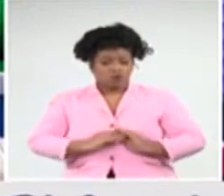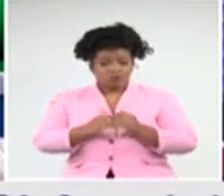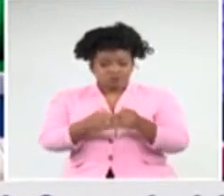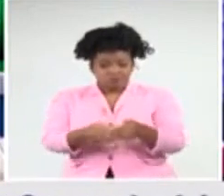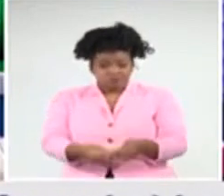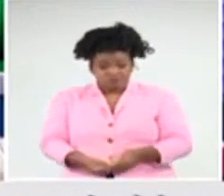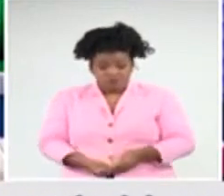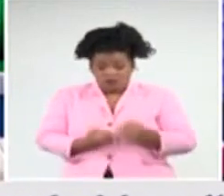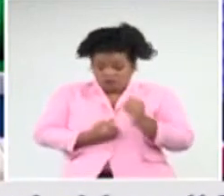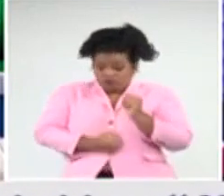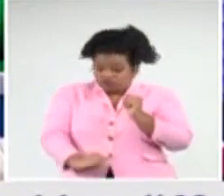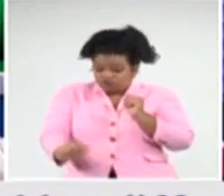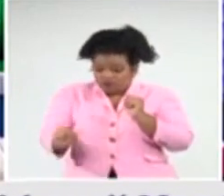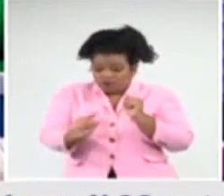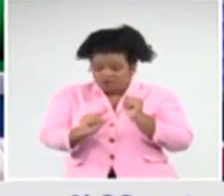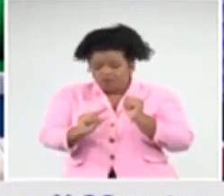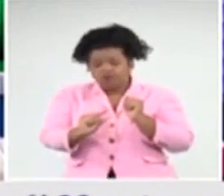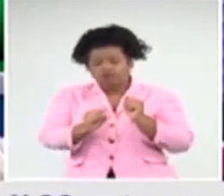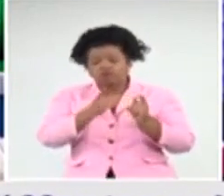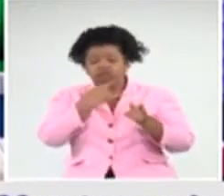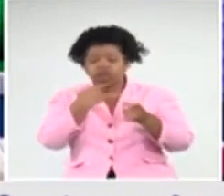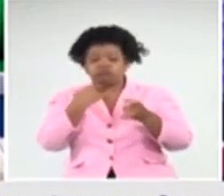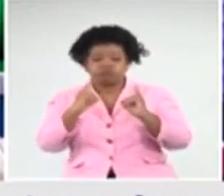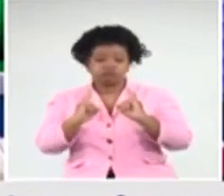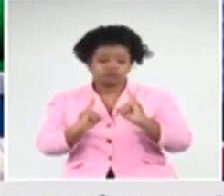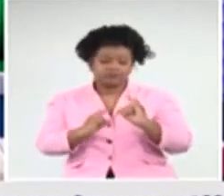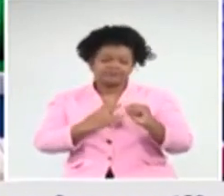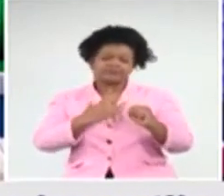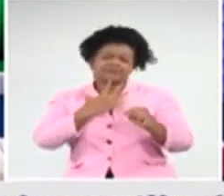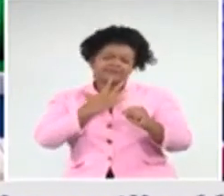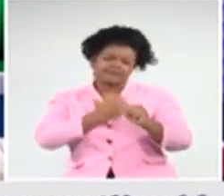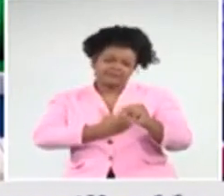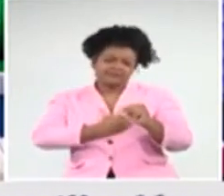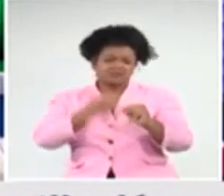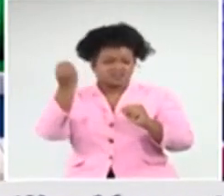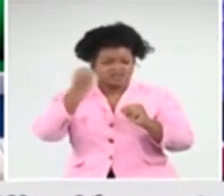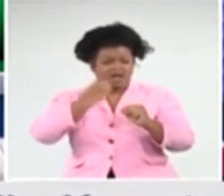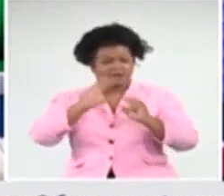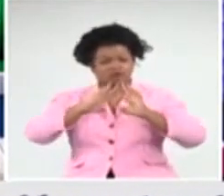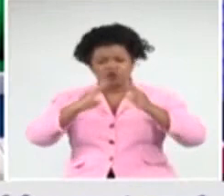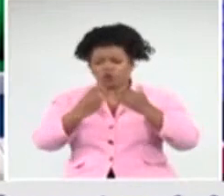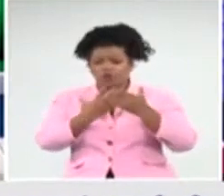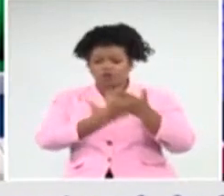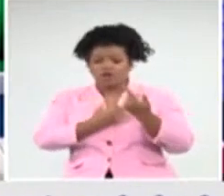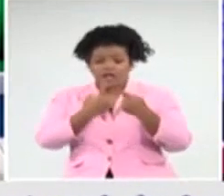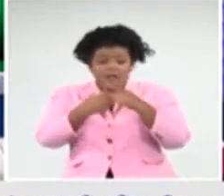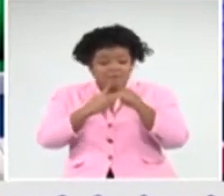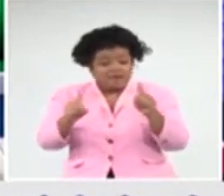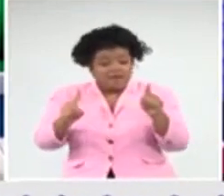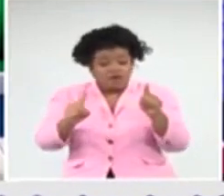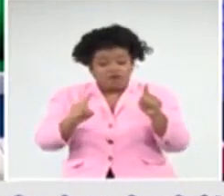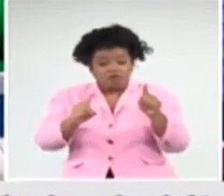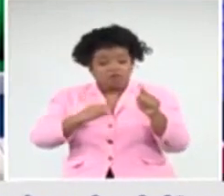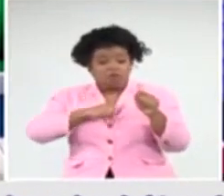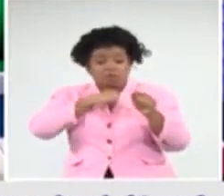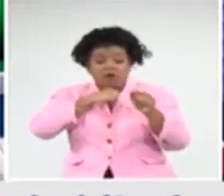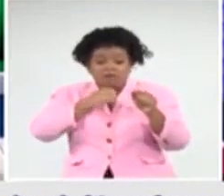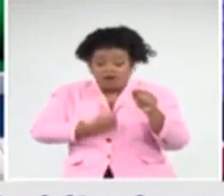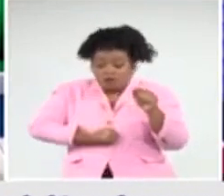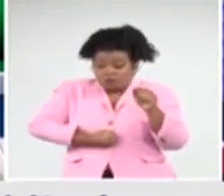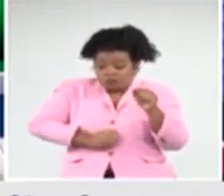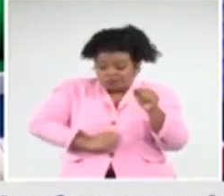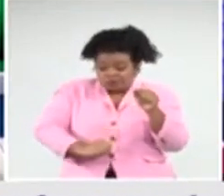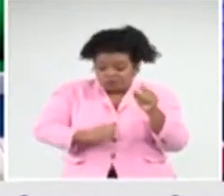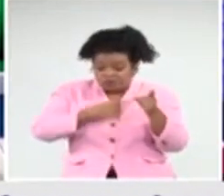todo es triste, pero realmente cuando fallecen 2 puérperas, realmente tiene una connotación